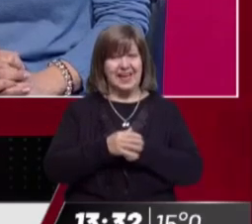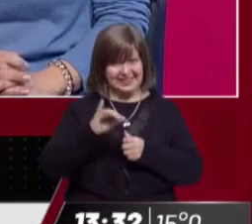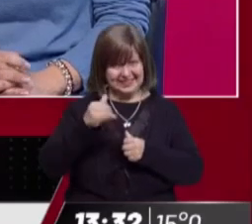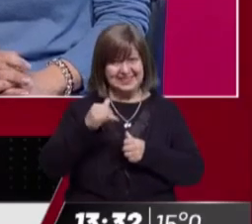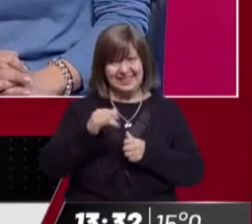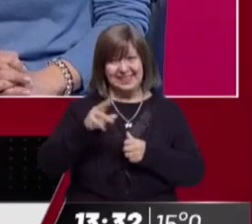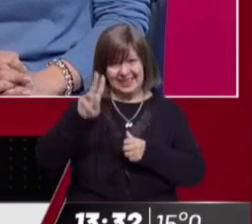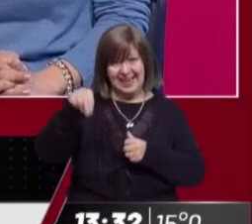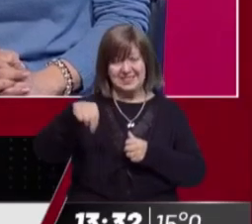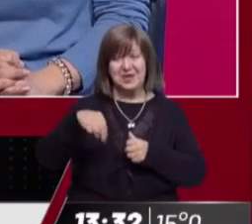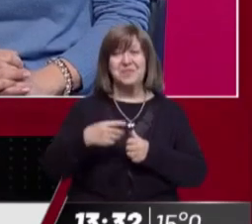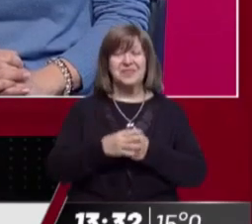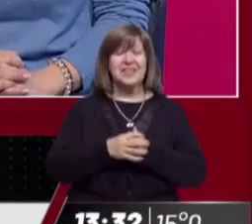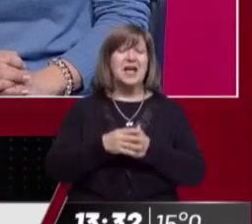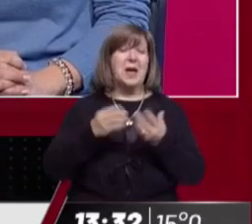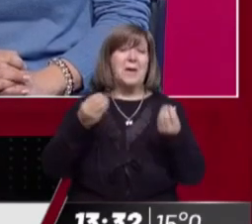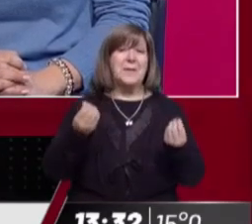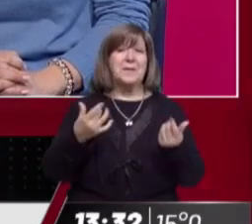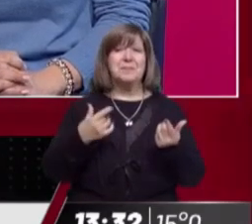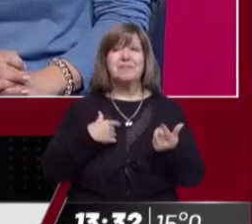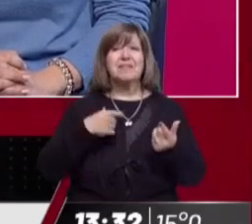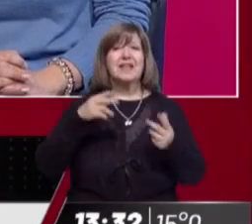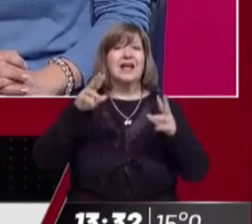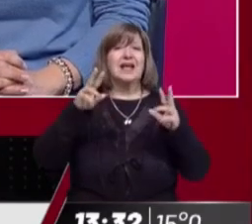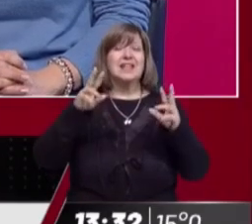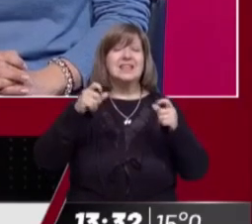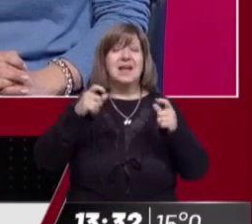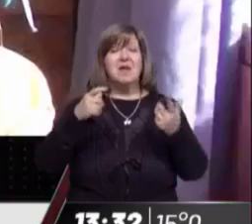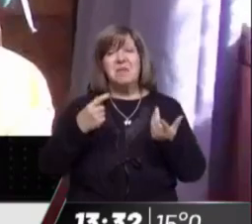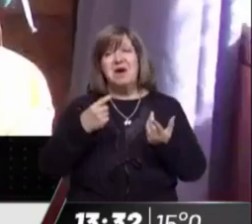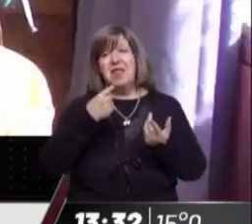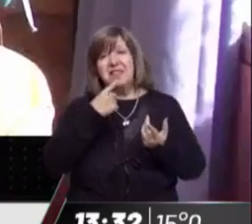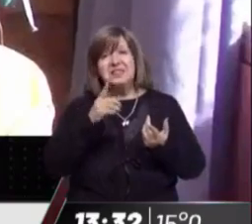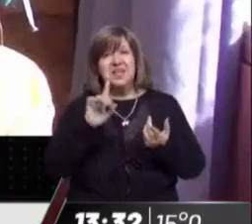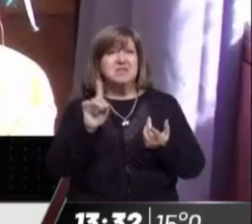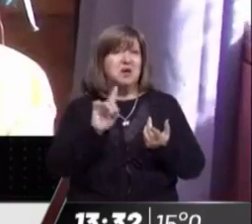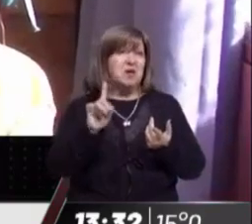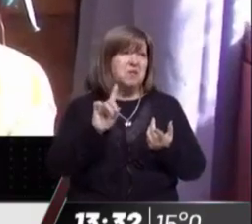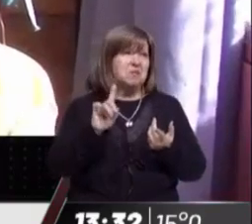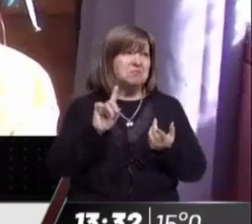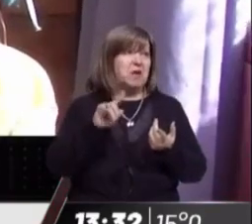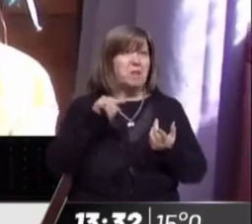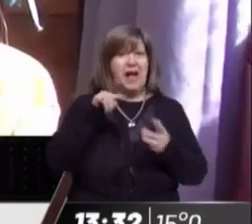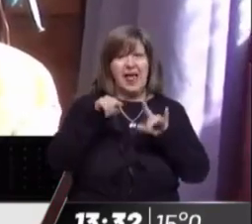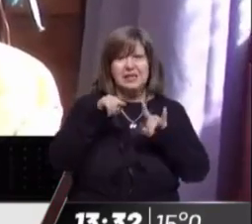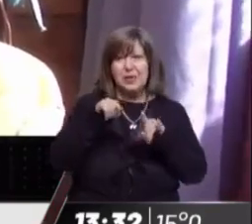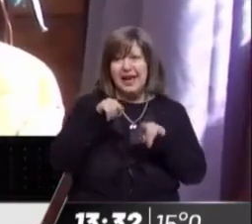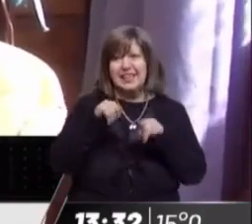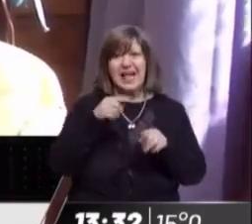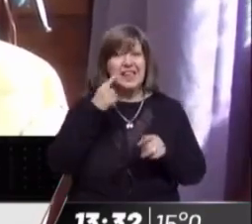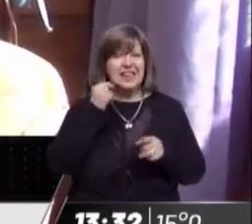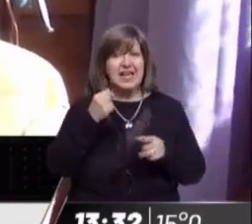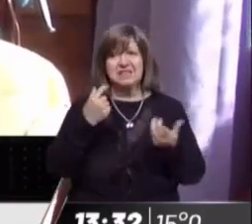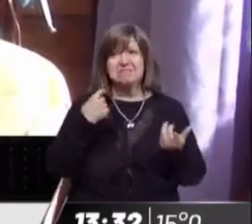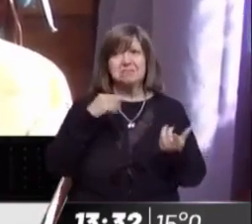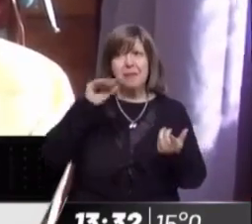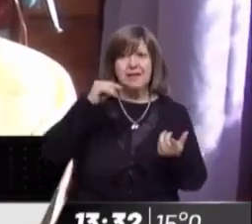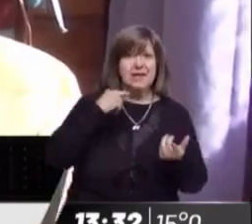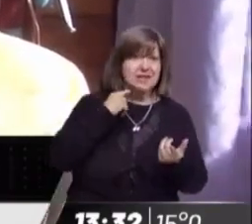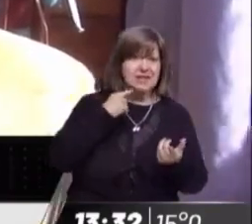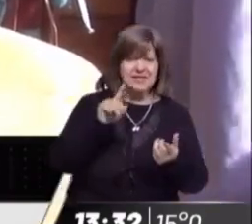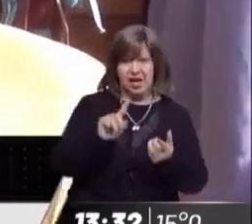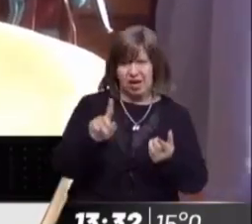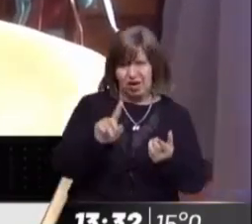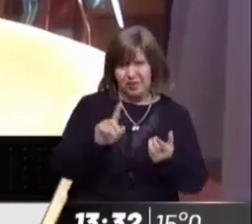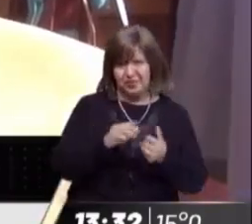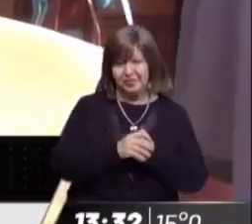tal cual bueno y el tema que la mayoría de la gente no cree digamos no cree que sea de mala suerte por lo menos los que consultamos nosotros